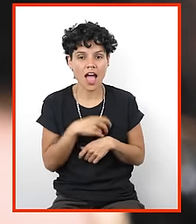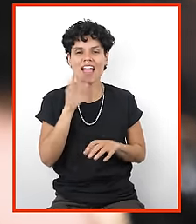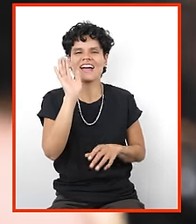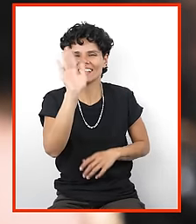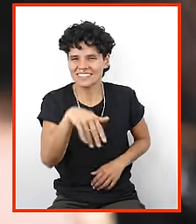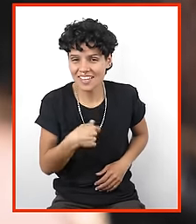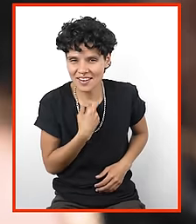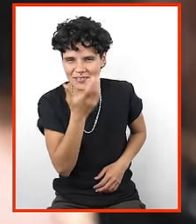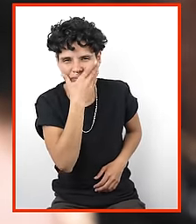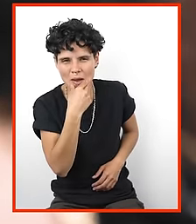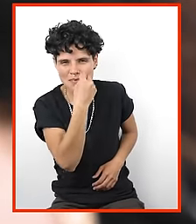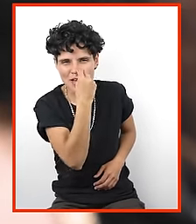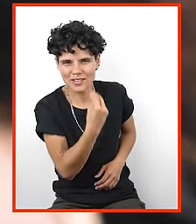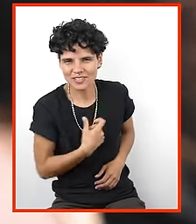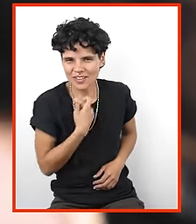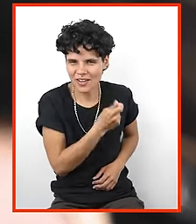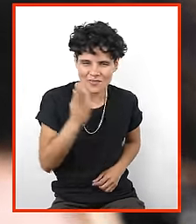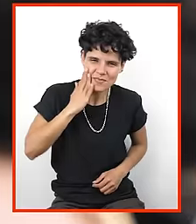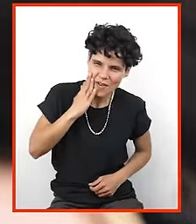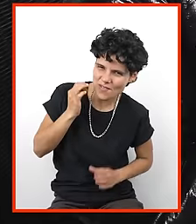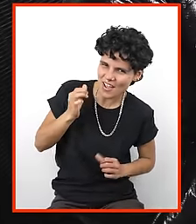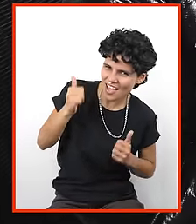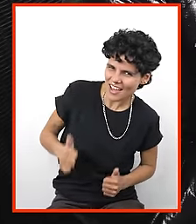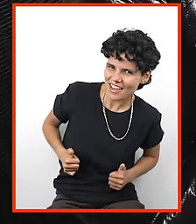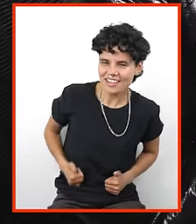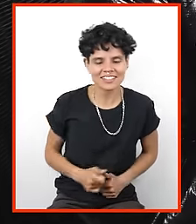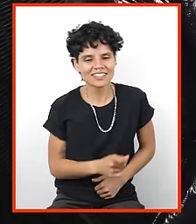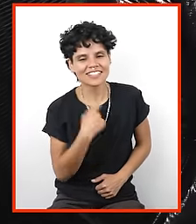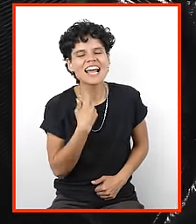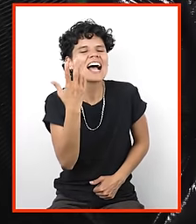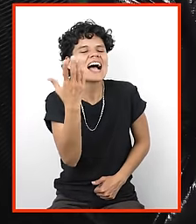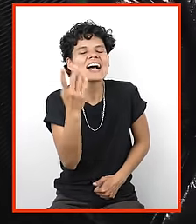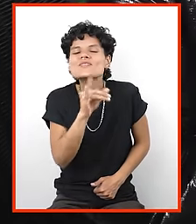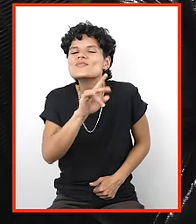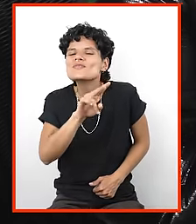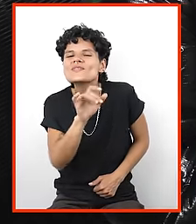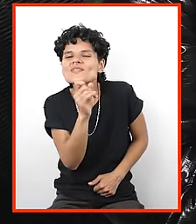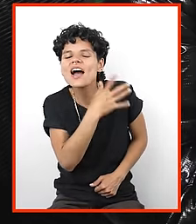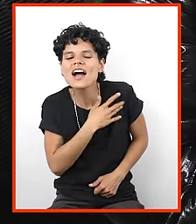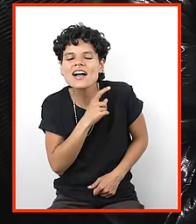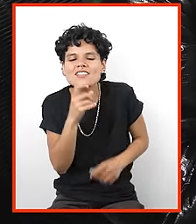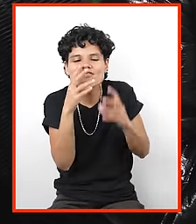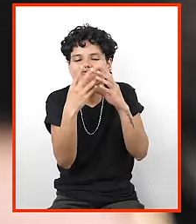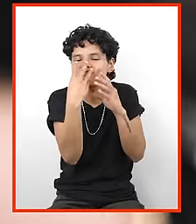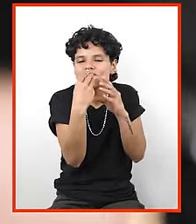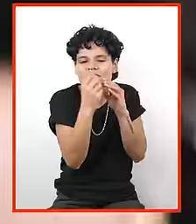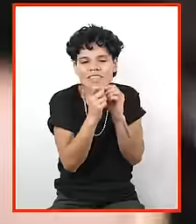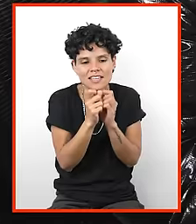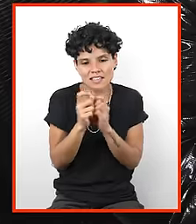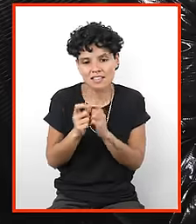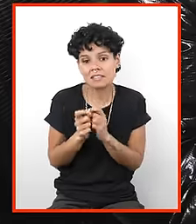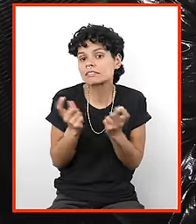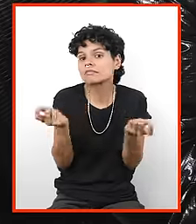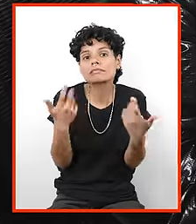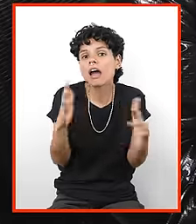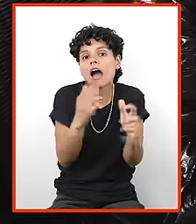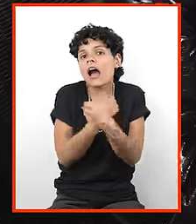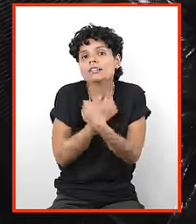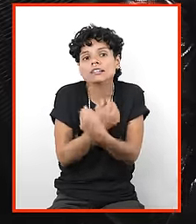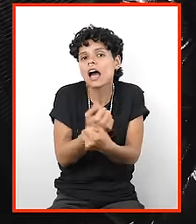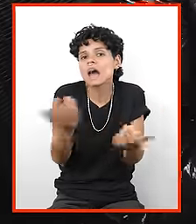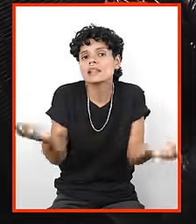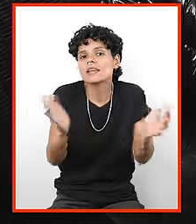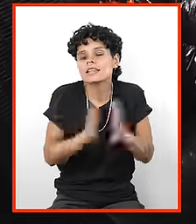tan preciosa la uva. A mí me cae muy bien. ¡Ay, sí, uva! ¡Mira! Ay, se aman.